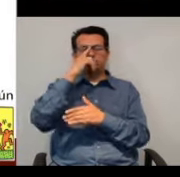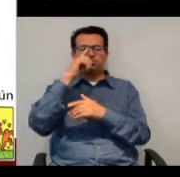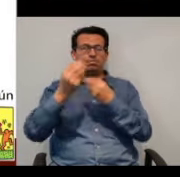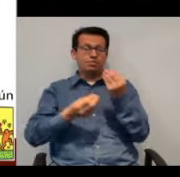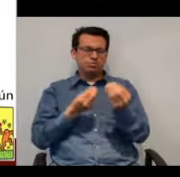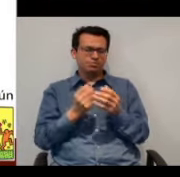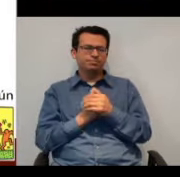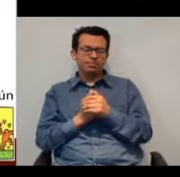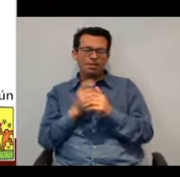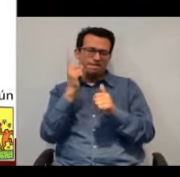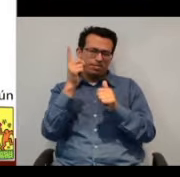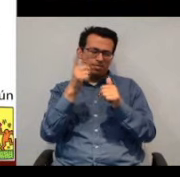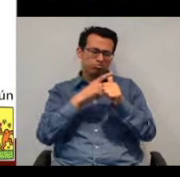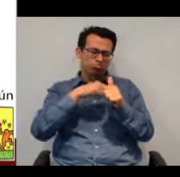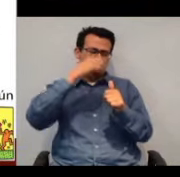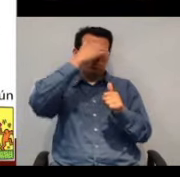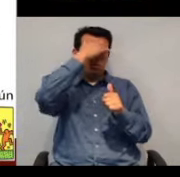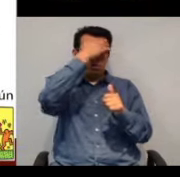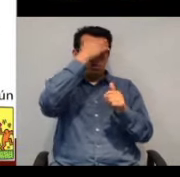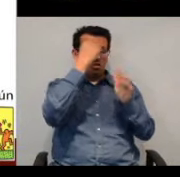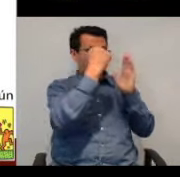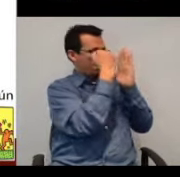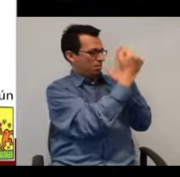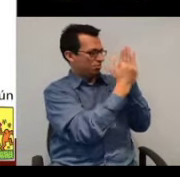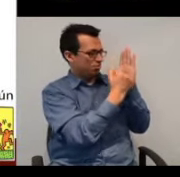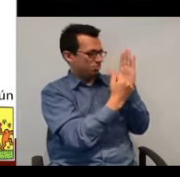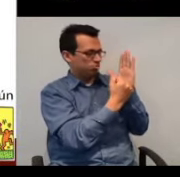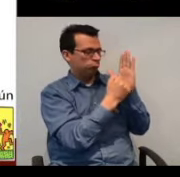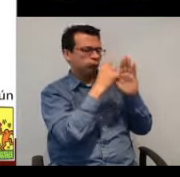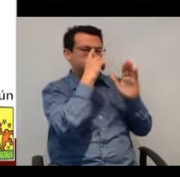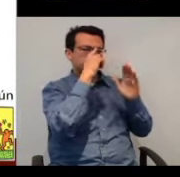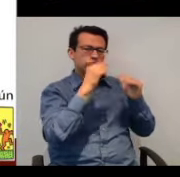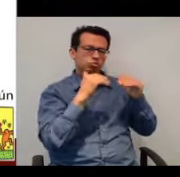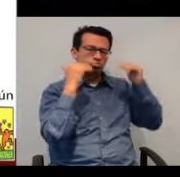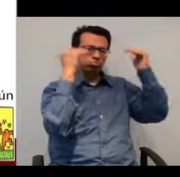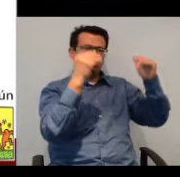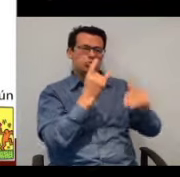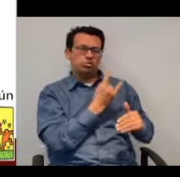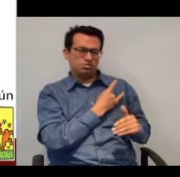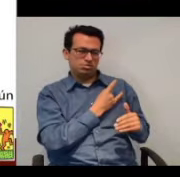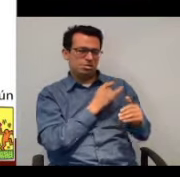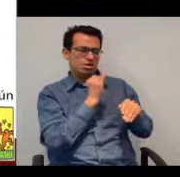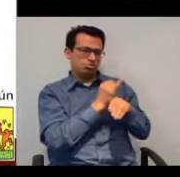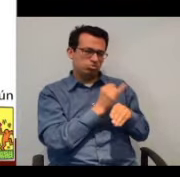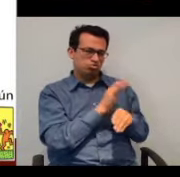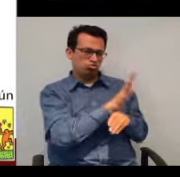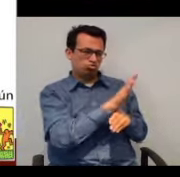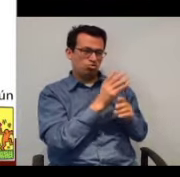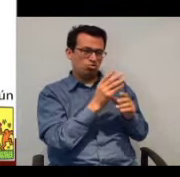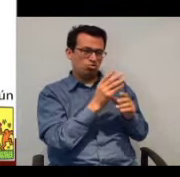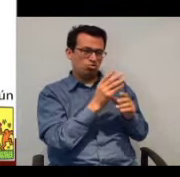luego de haber presentado y de haber publicado los lineamientos de educación superior inclusiva. En ese sentido, lo importante era primero tener los lineamientos para después poder